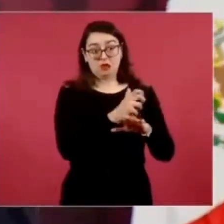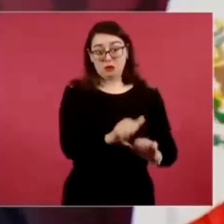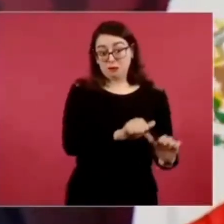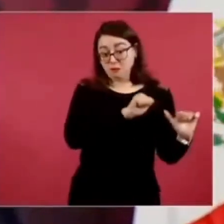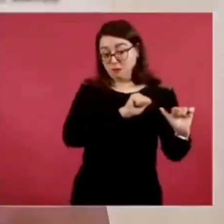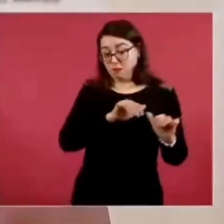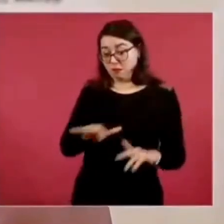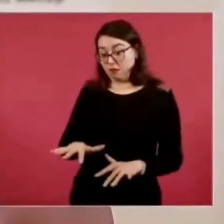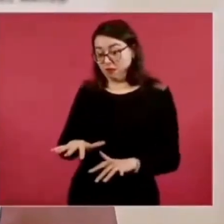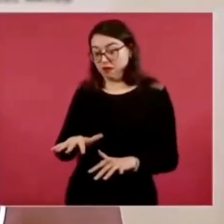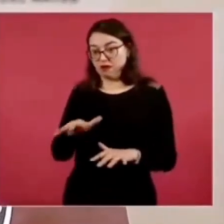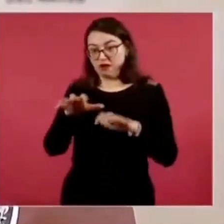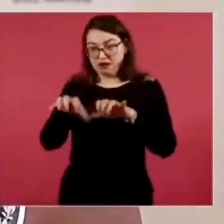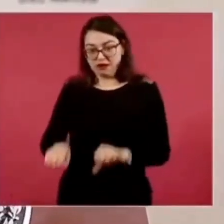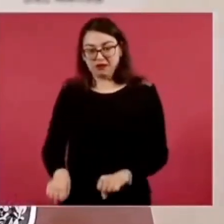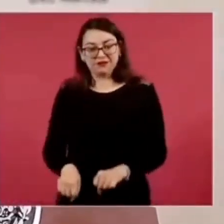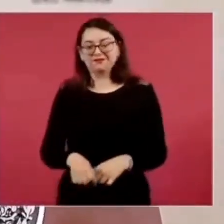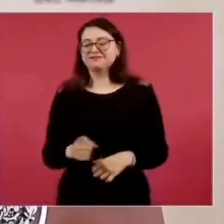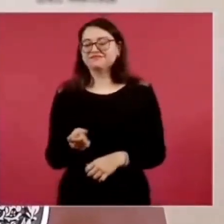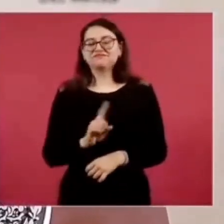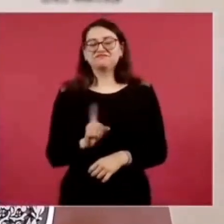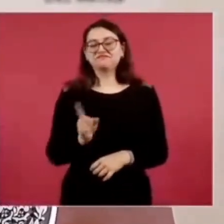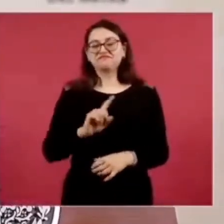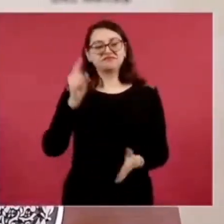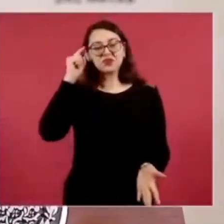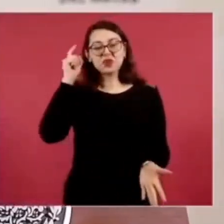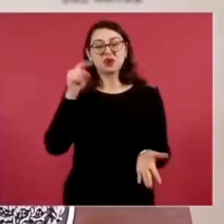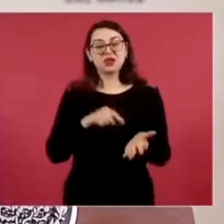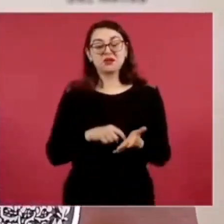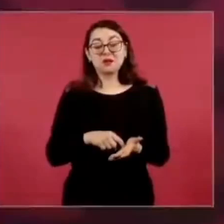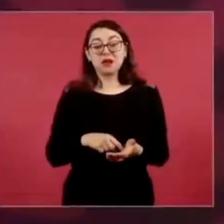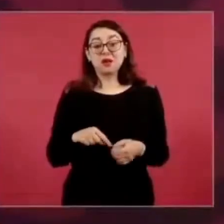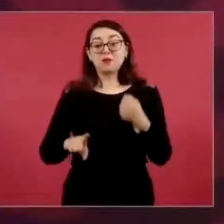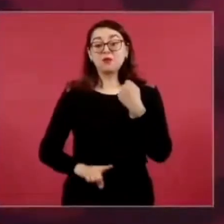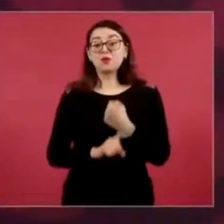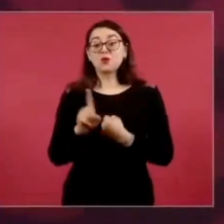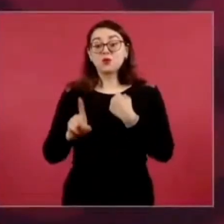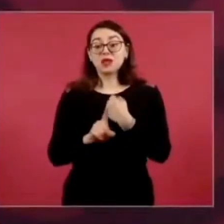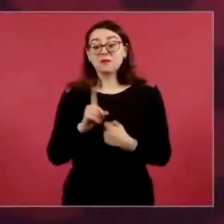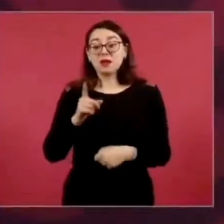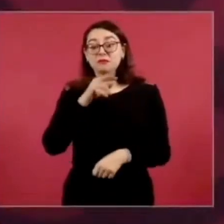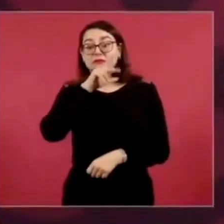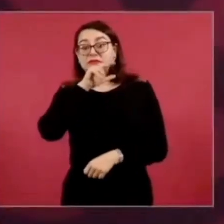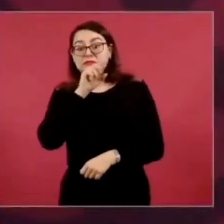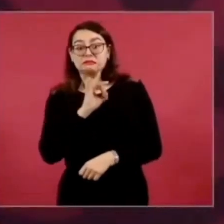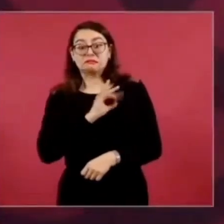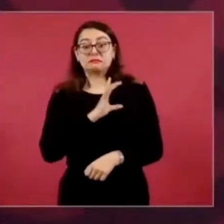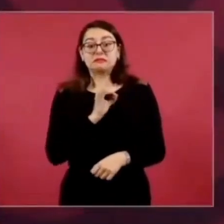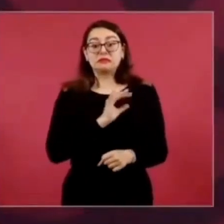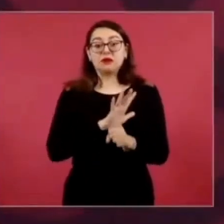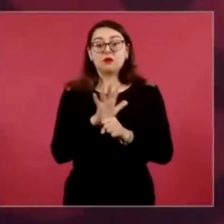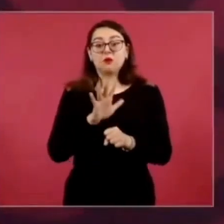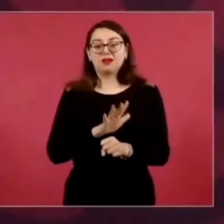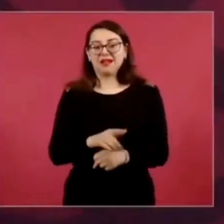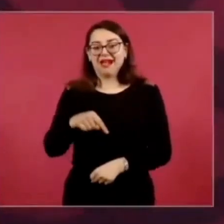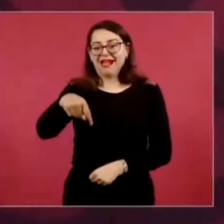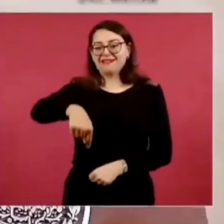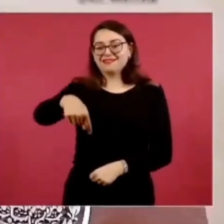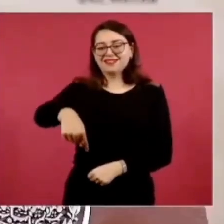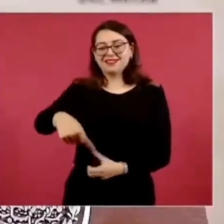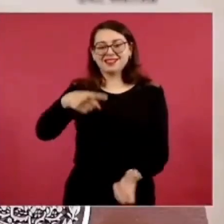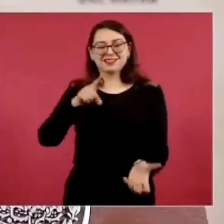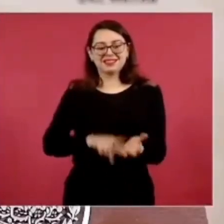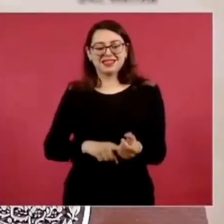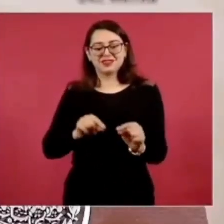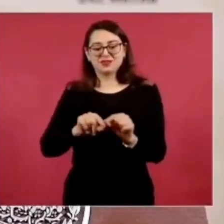yo creo que había preocupación interna. Sí, porque se podía desatar una